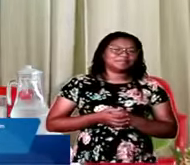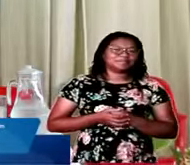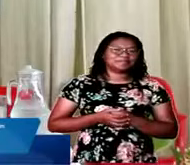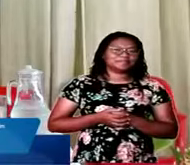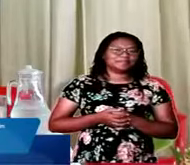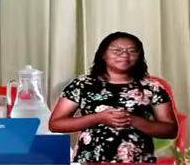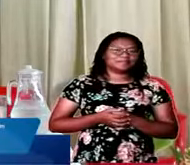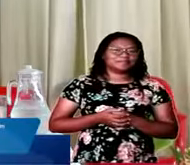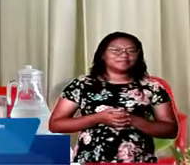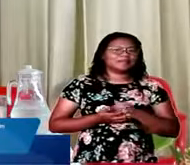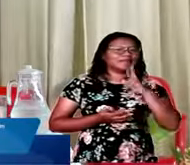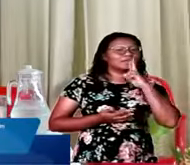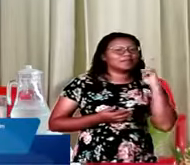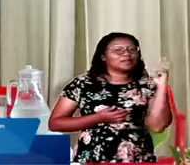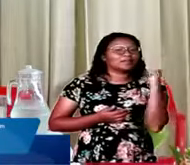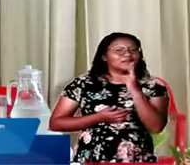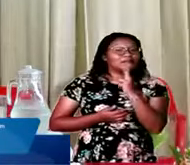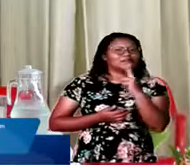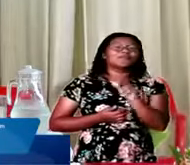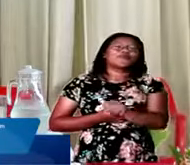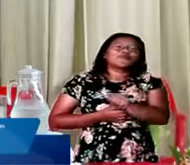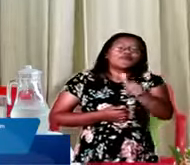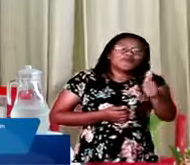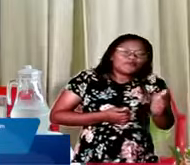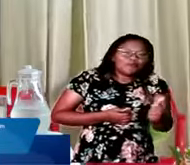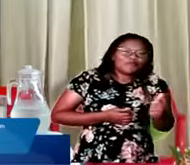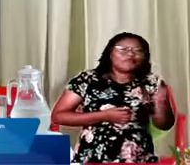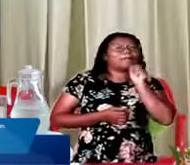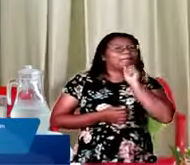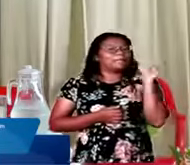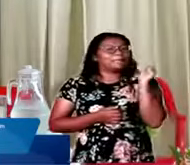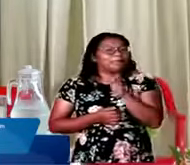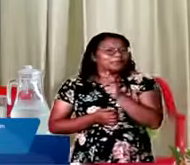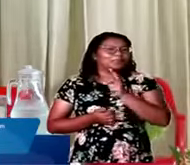le respondió con otra pregunta.